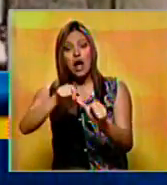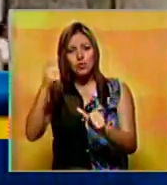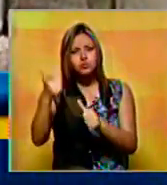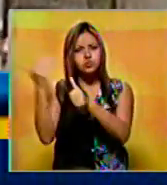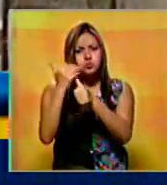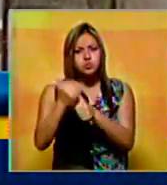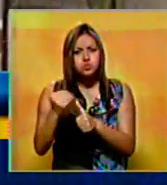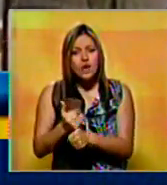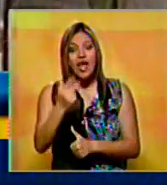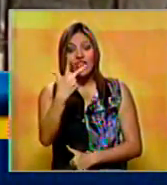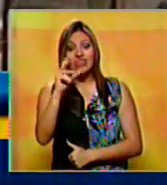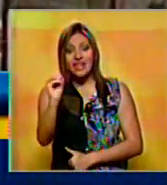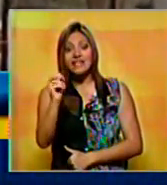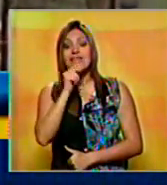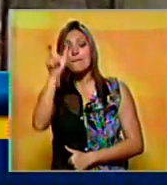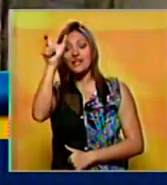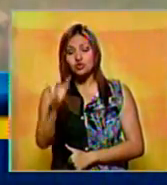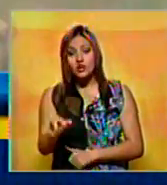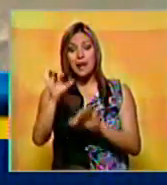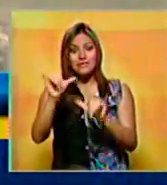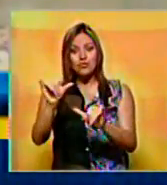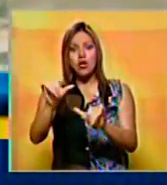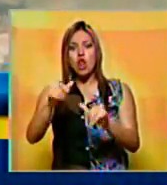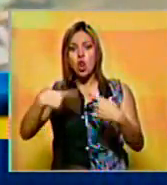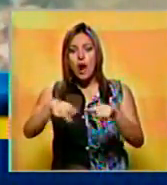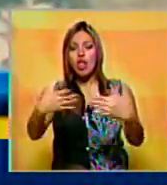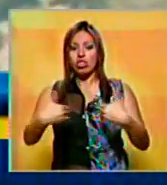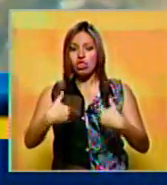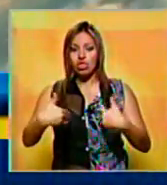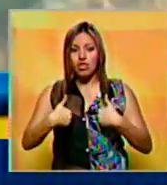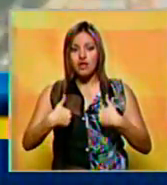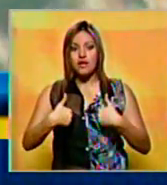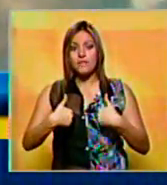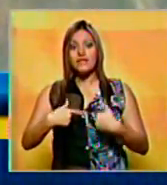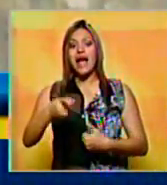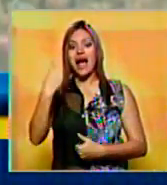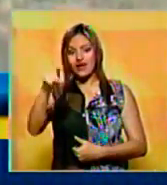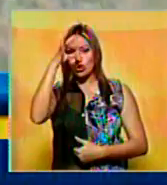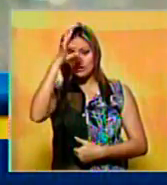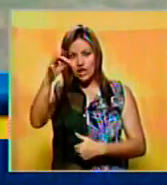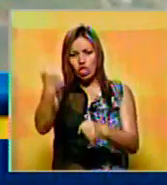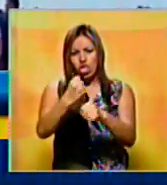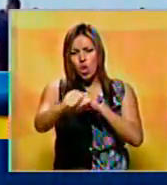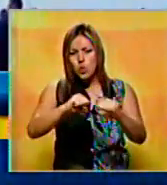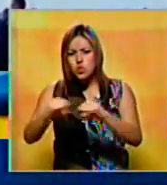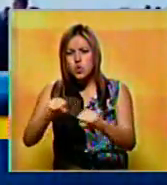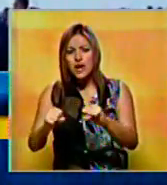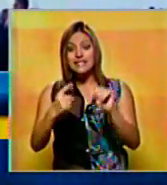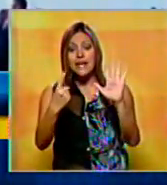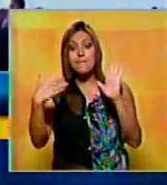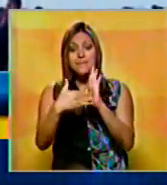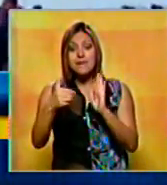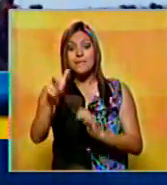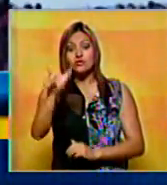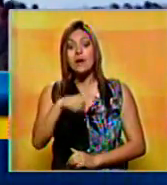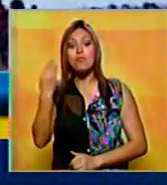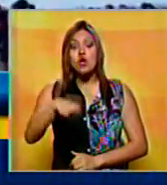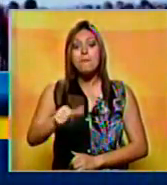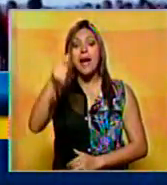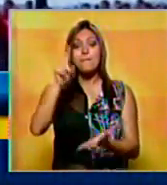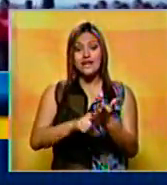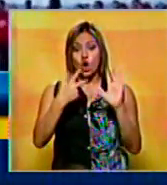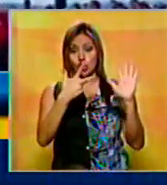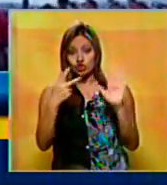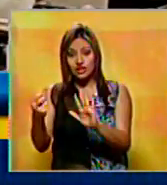encontrando hasta 30 cuerpos al día en las zonas afectadas. Según el Consejo de Gestión, el número de muertos supera los 6.000 y hay más de